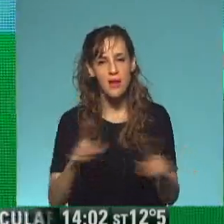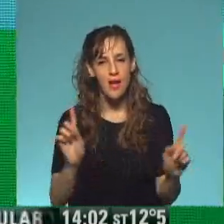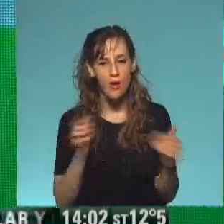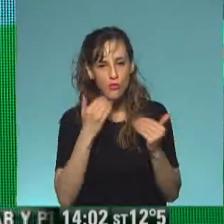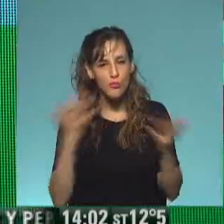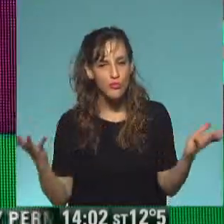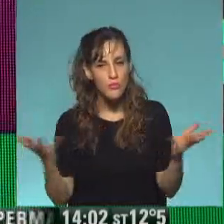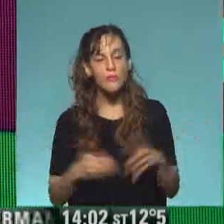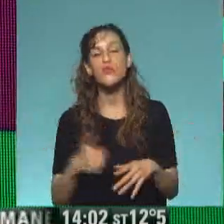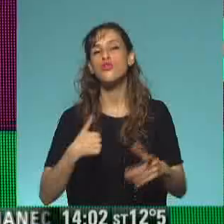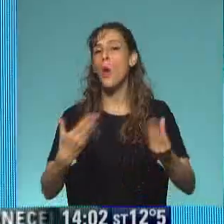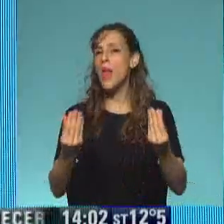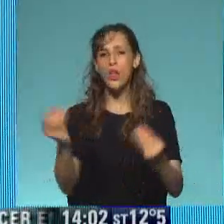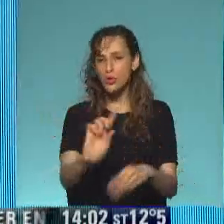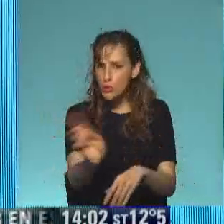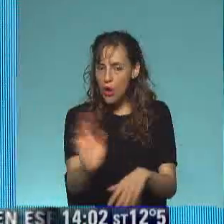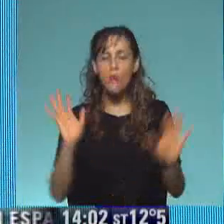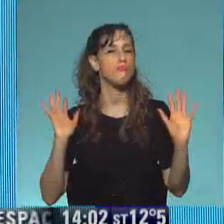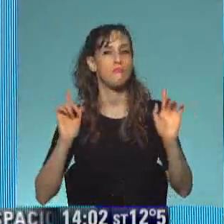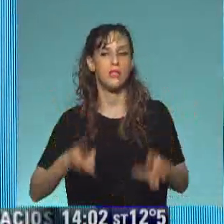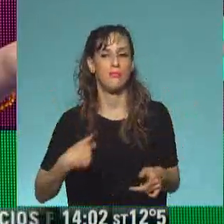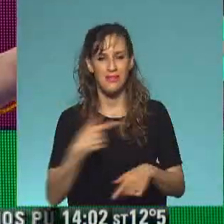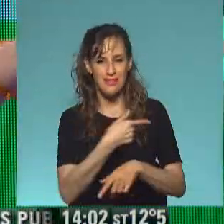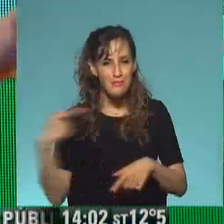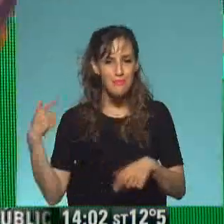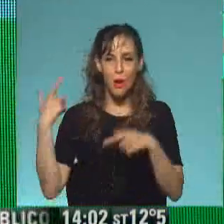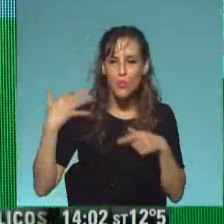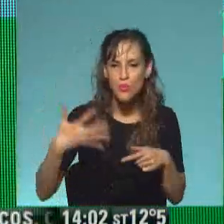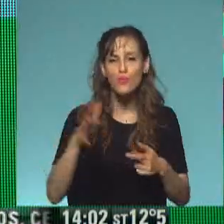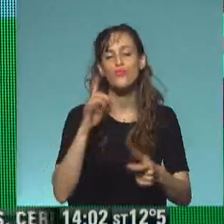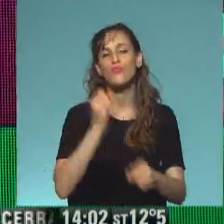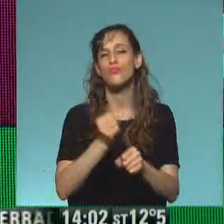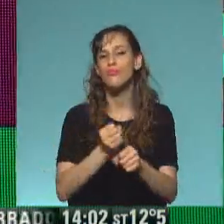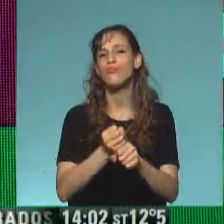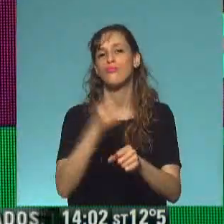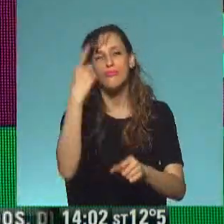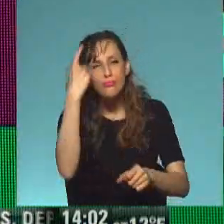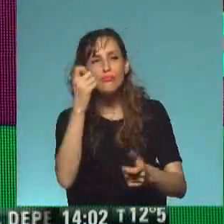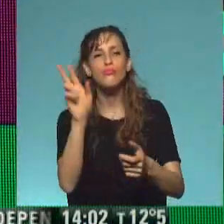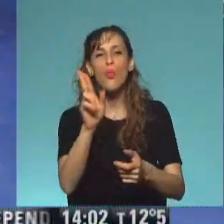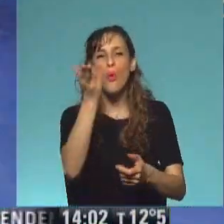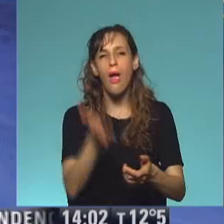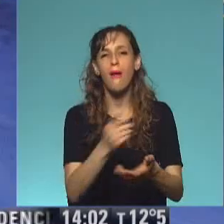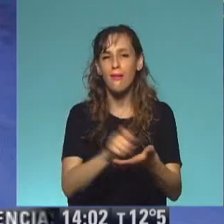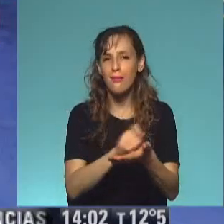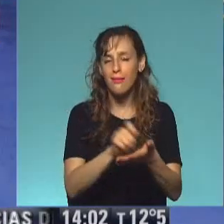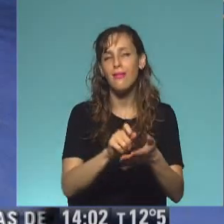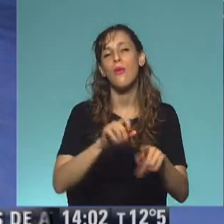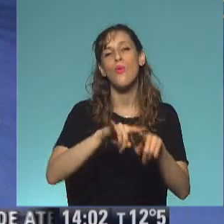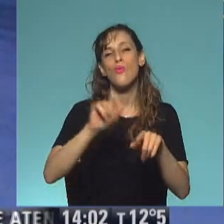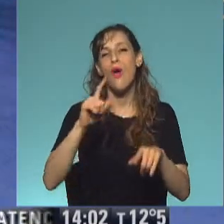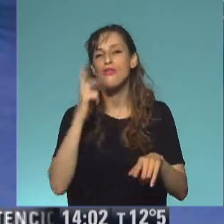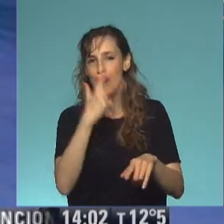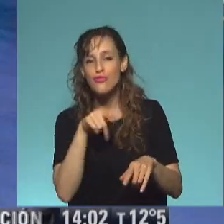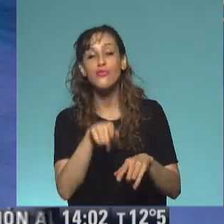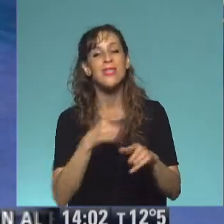yo no tuve miedo, ¿viste? Porque como estamos trabajando toda la semana con María Elena Walsh, el zoológico, los animales locos, dije, seguro tiene que ver con